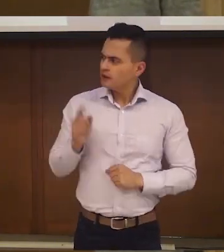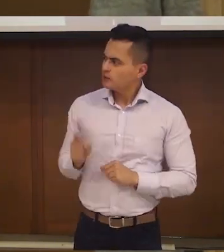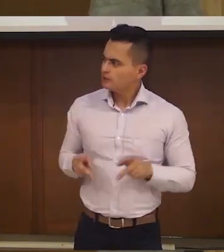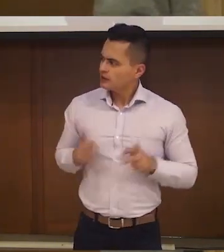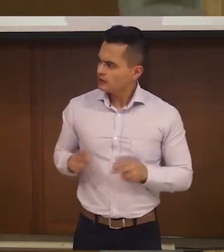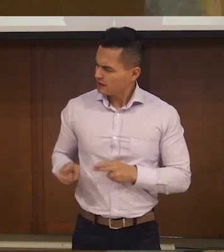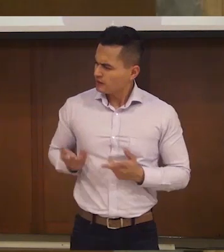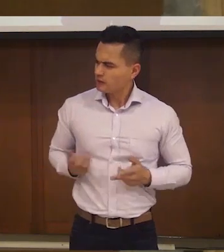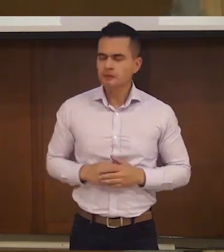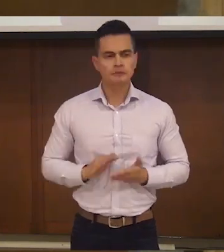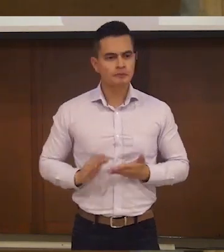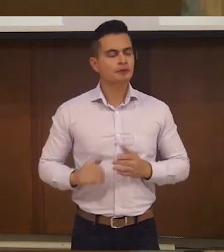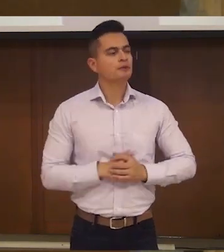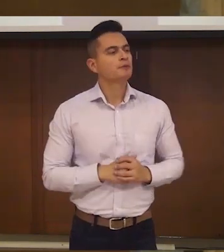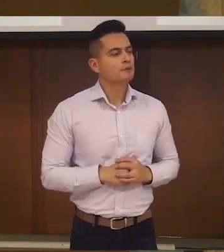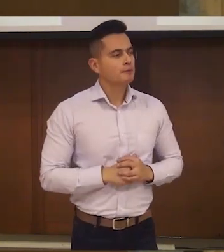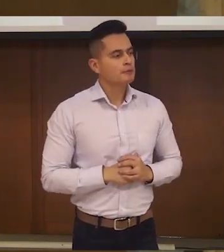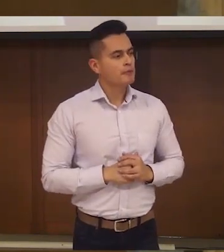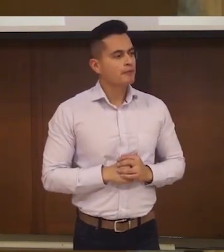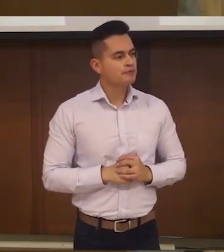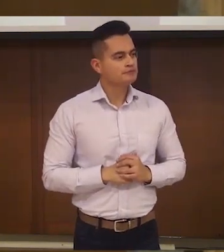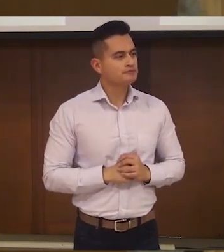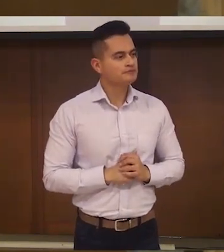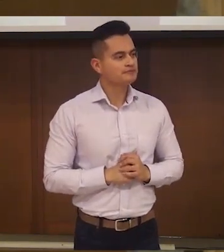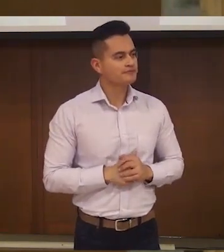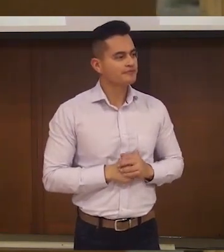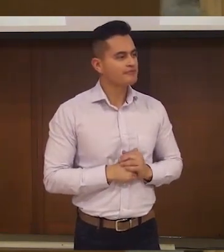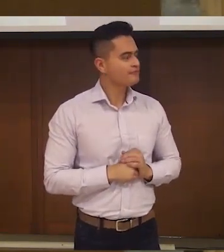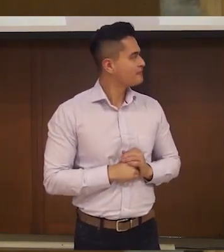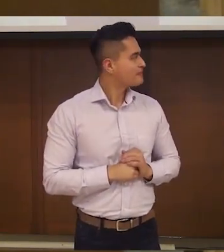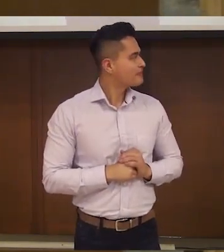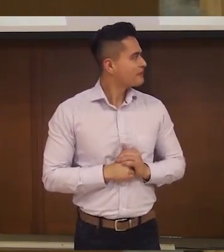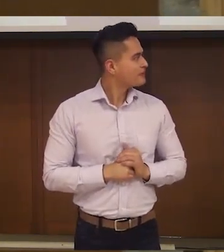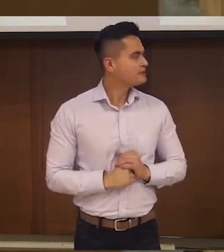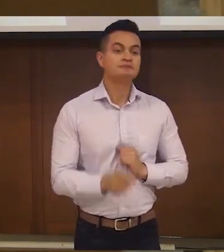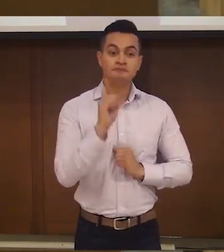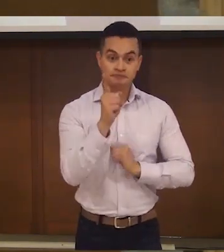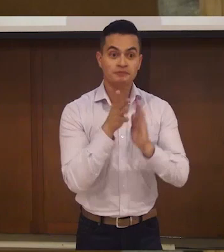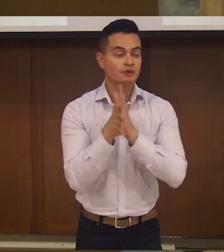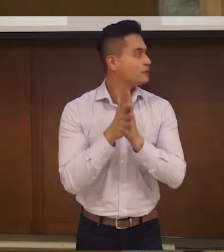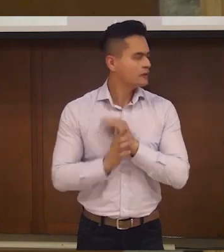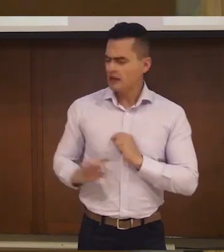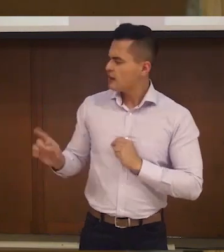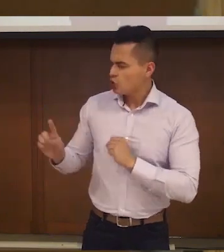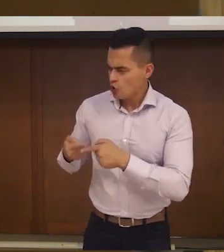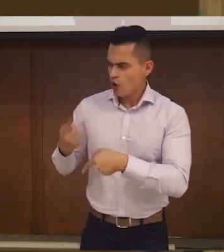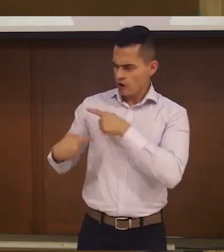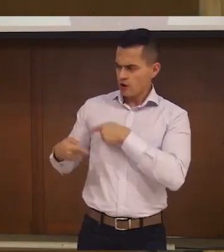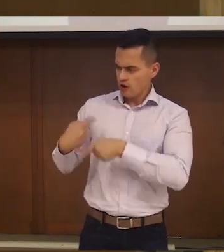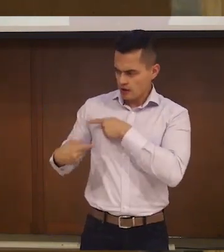que están cortados. Bueno, hay una imagen que es, en un momento...